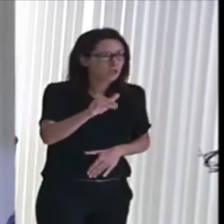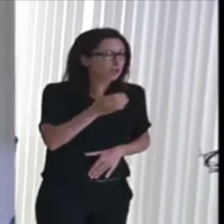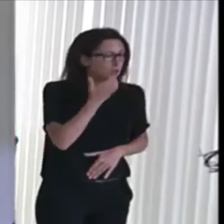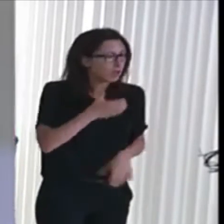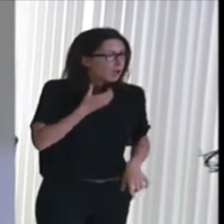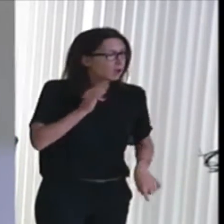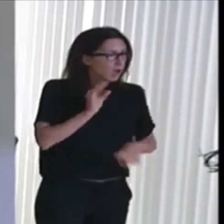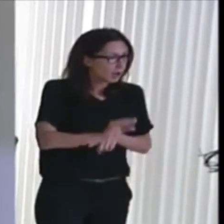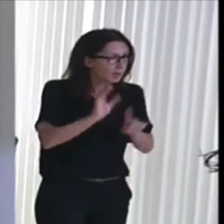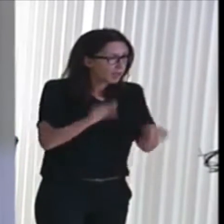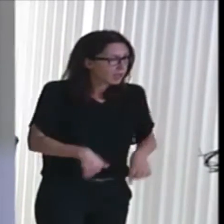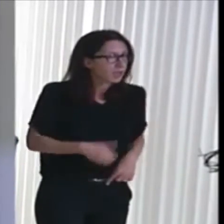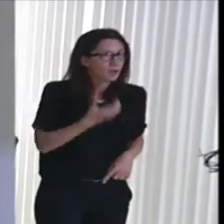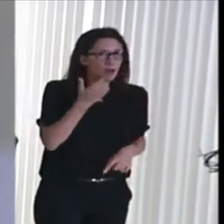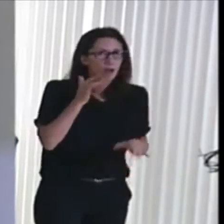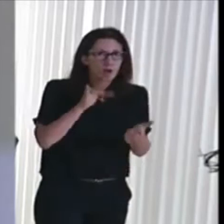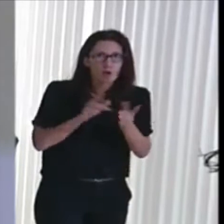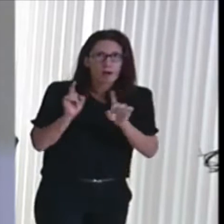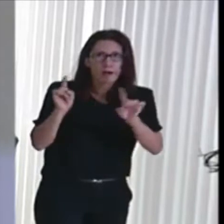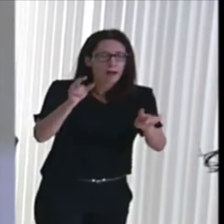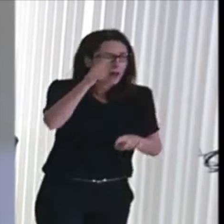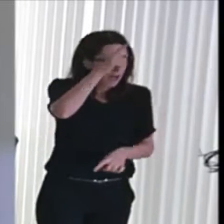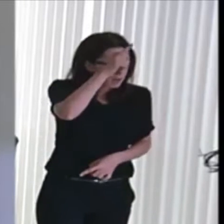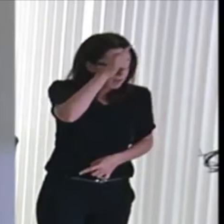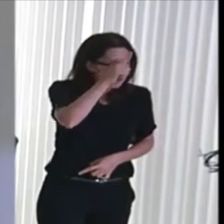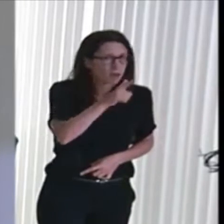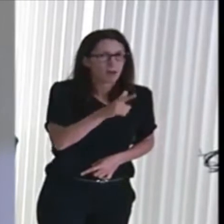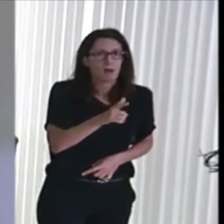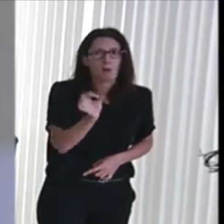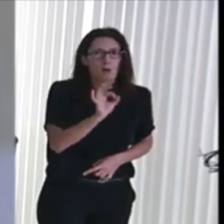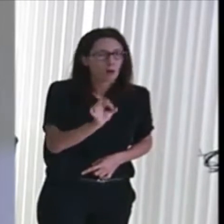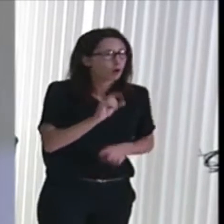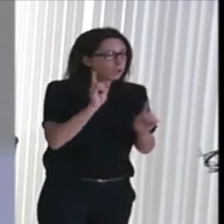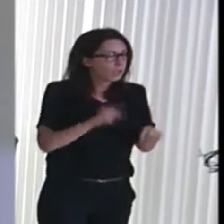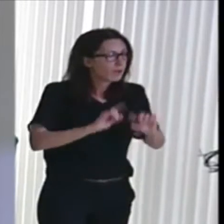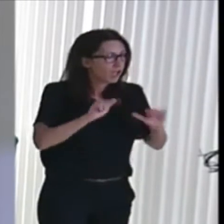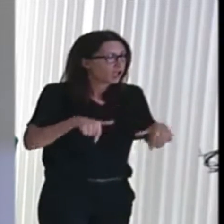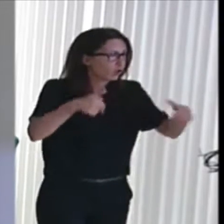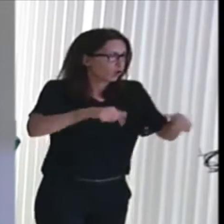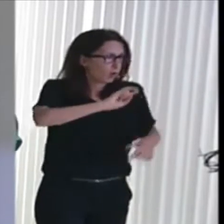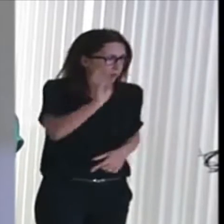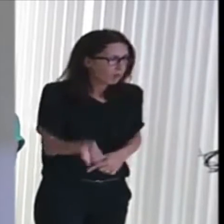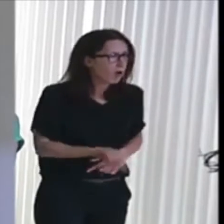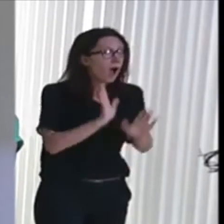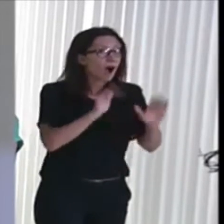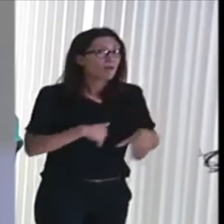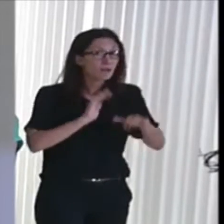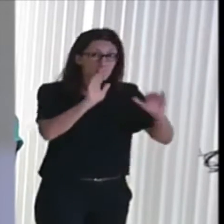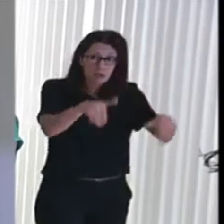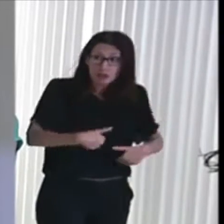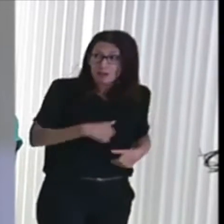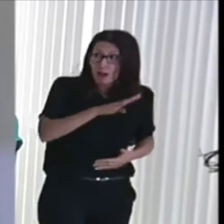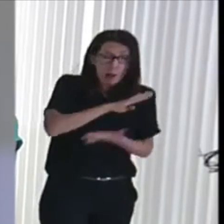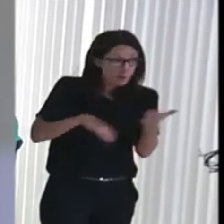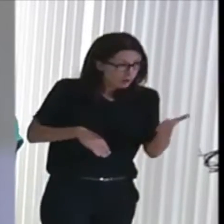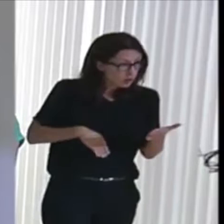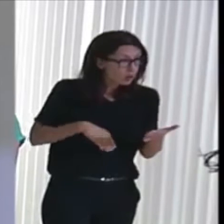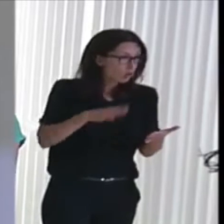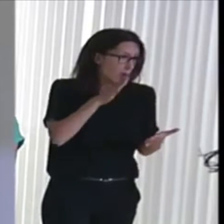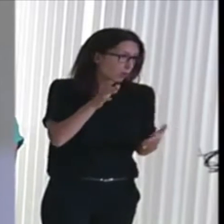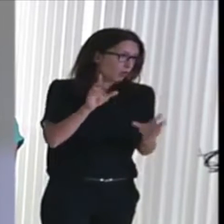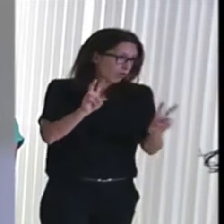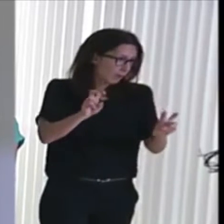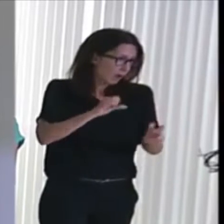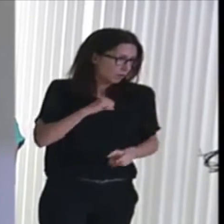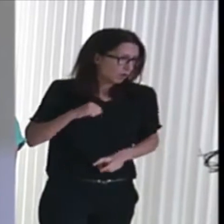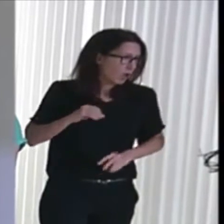fue a Islandia, pasó por Alemania, por Tokio y demás, ¿no? Y luego volviste otra vez a Barcelona por ya problemas personales